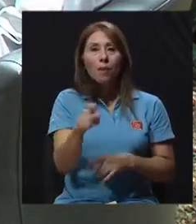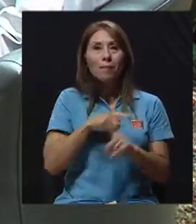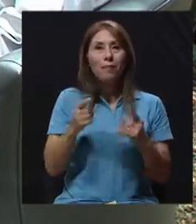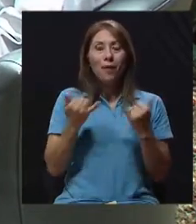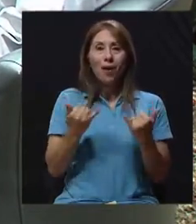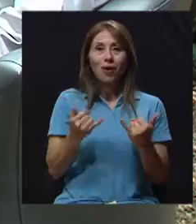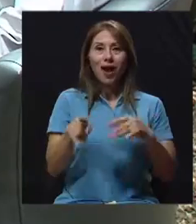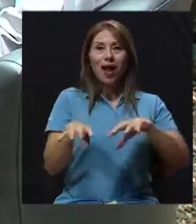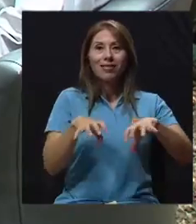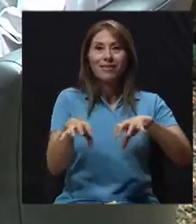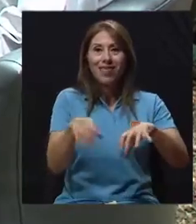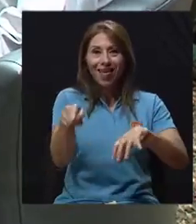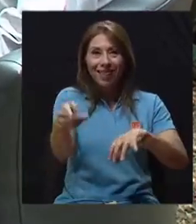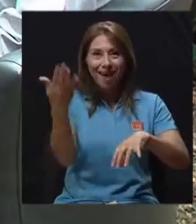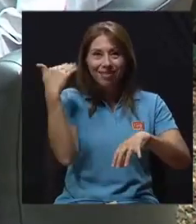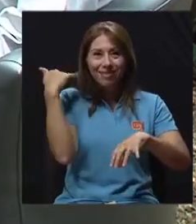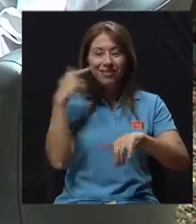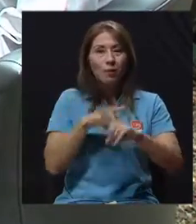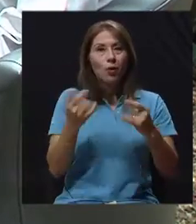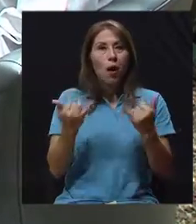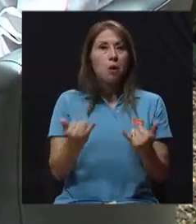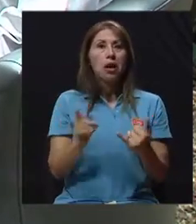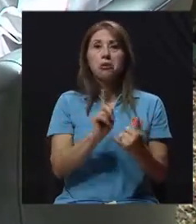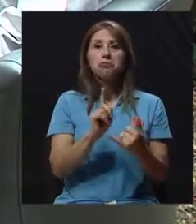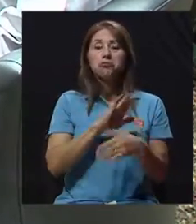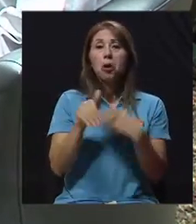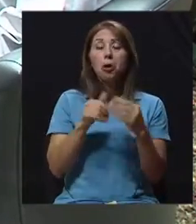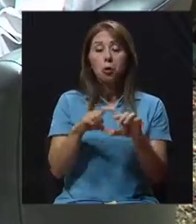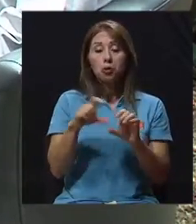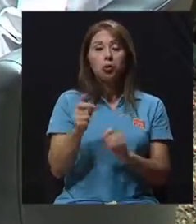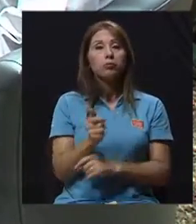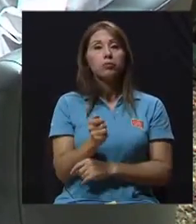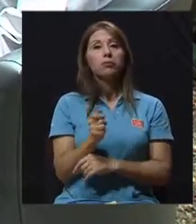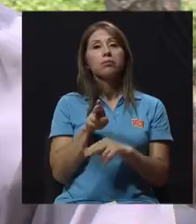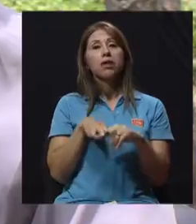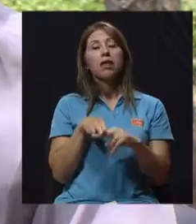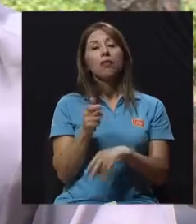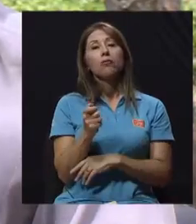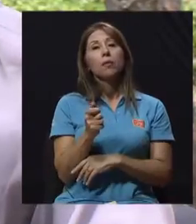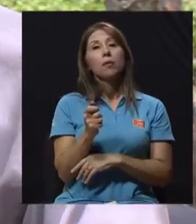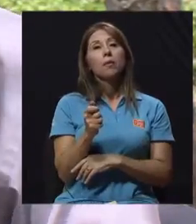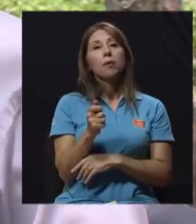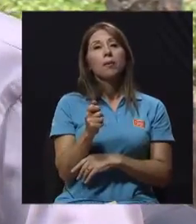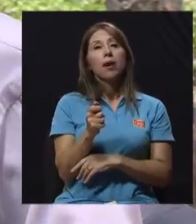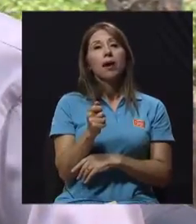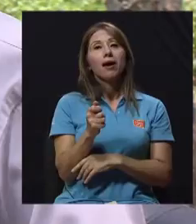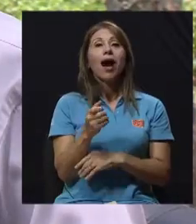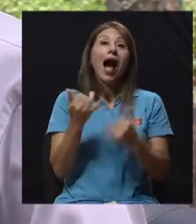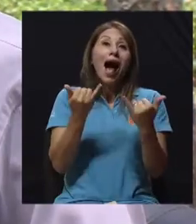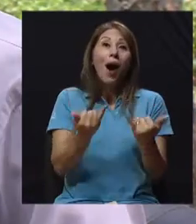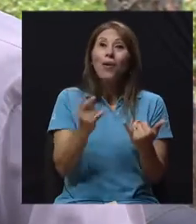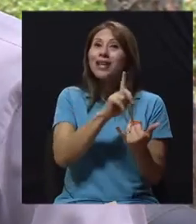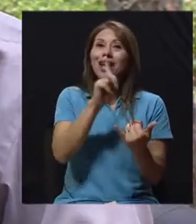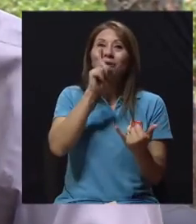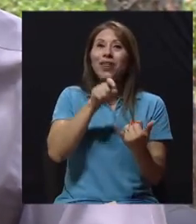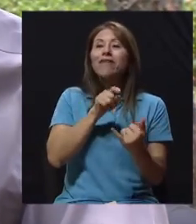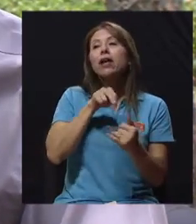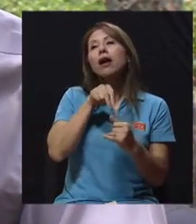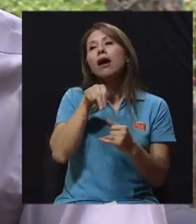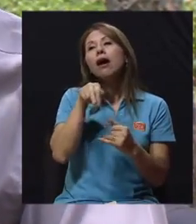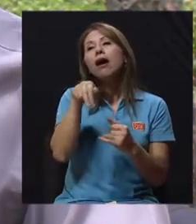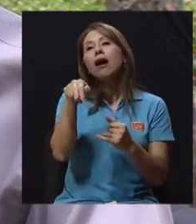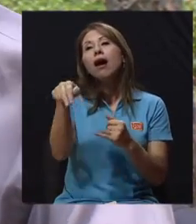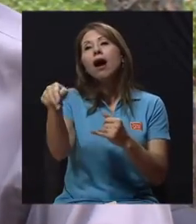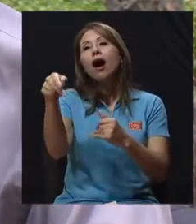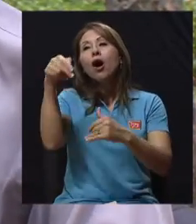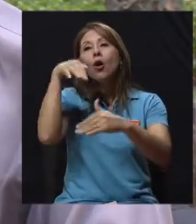van agregando actividad física, ¿verdad? Que ahora no se hace, ahora casi todo es más automatizado, ya no hay que ir a dejar la carta al correo, ahora se manda un